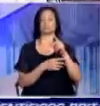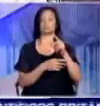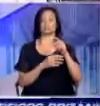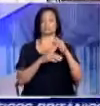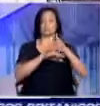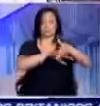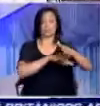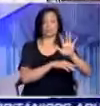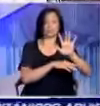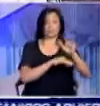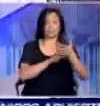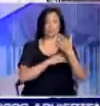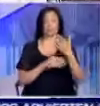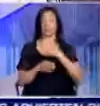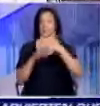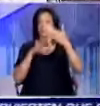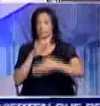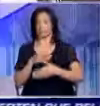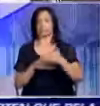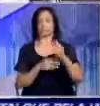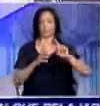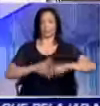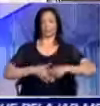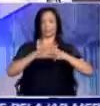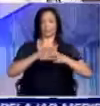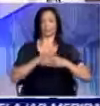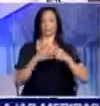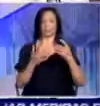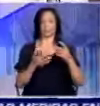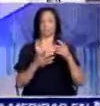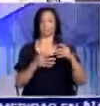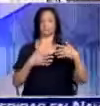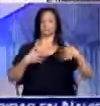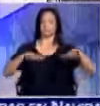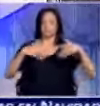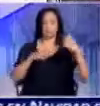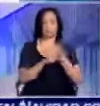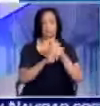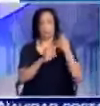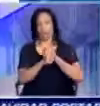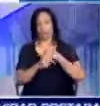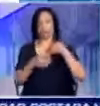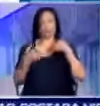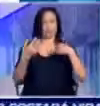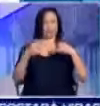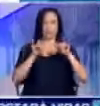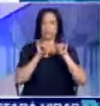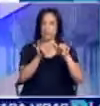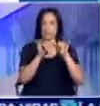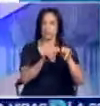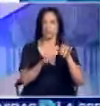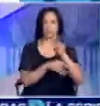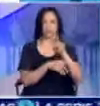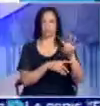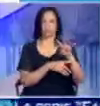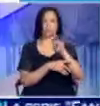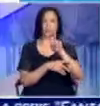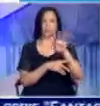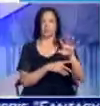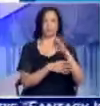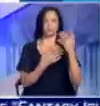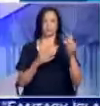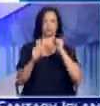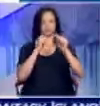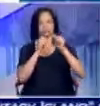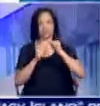mañana termina el toque de queda arranca ahí la vida disoluta el 24 el 25 fiesta y mañana